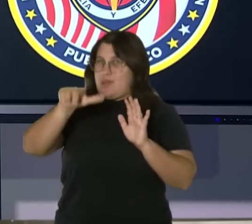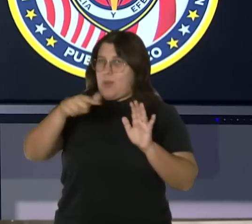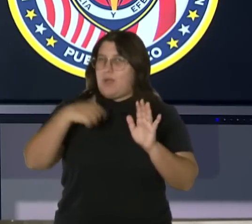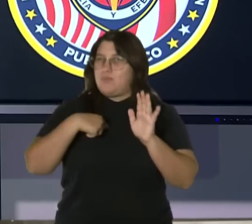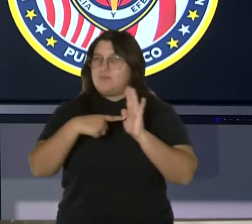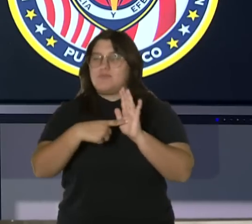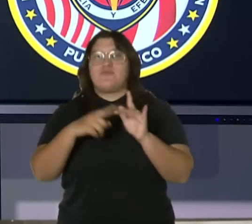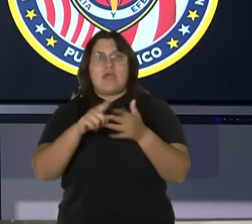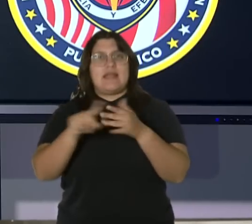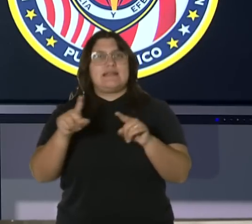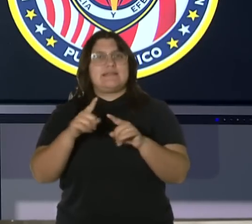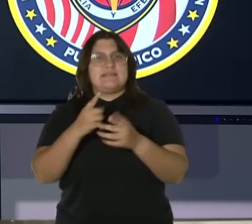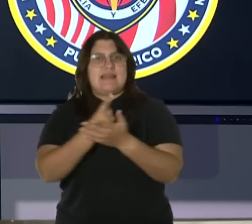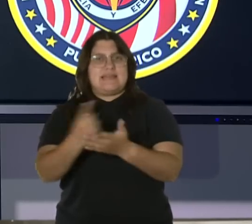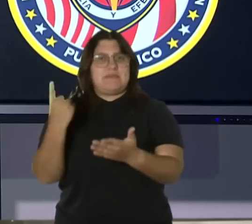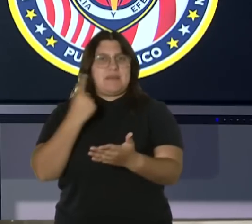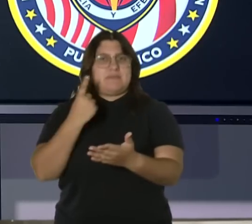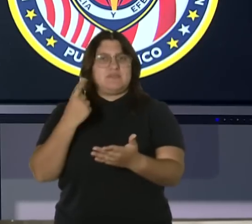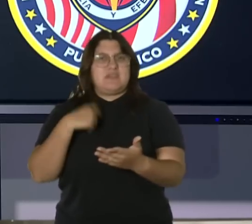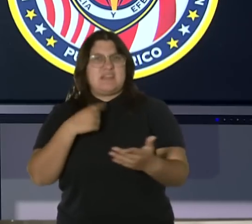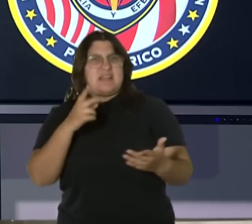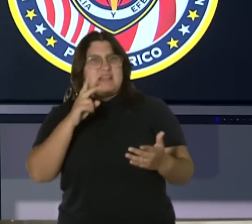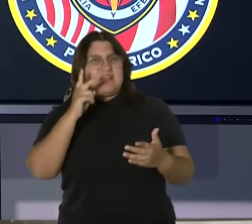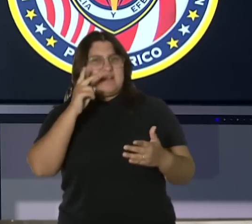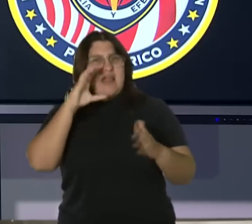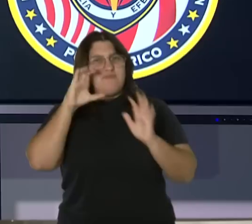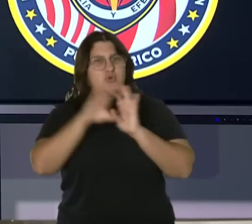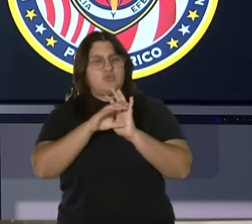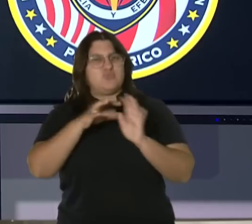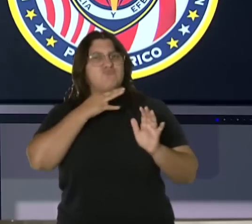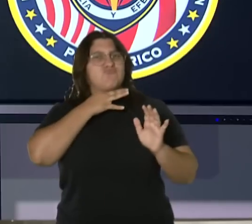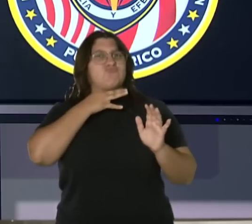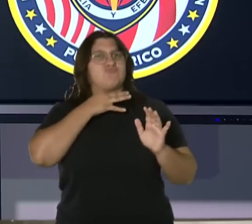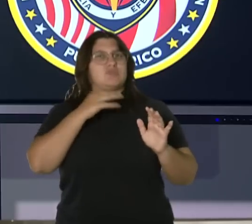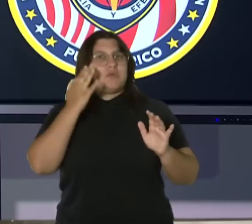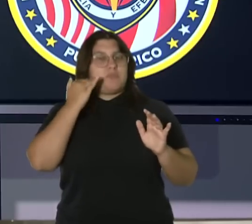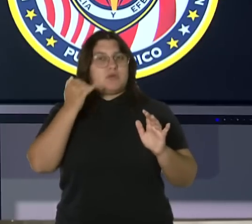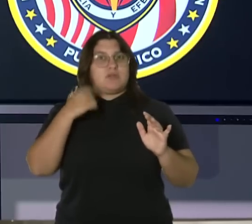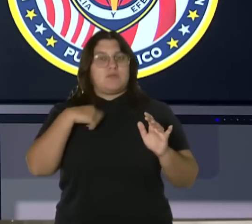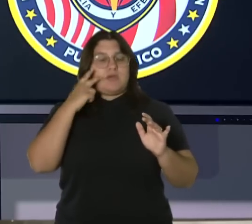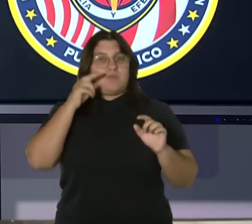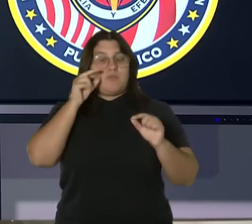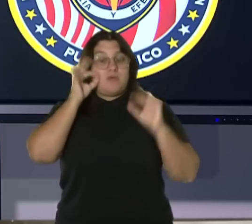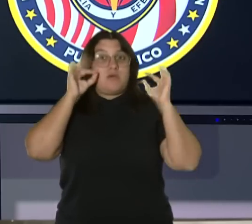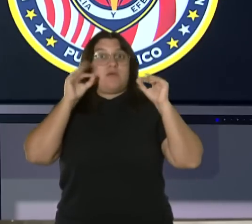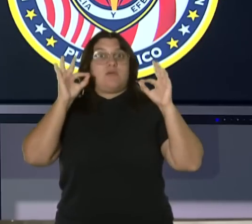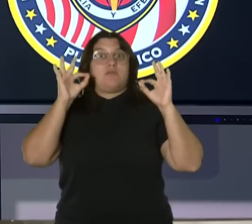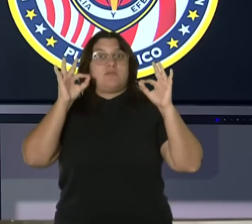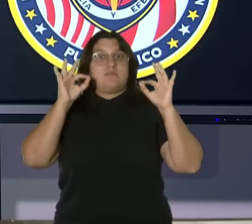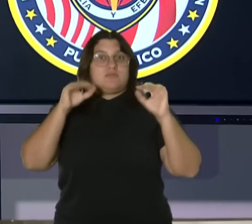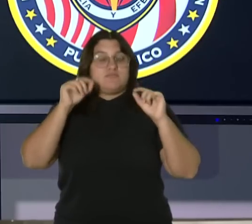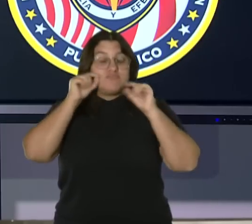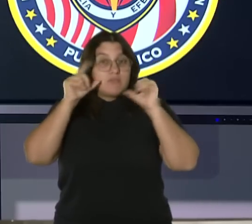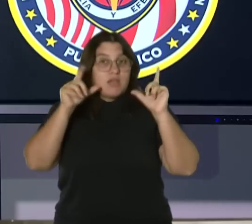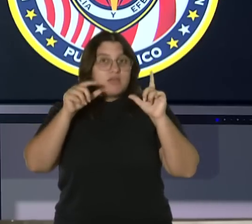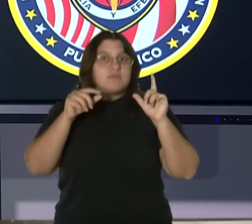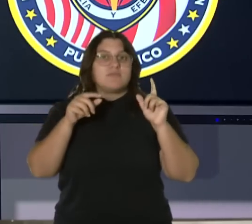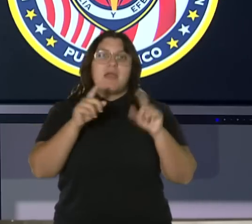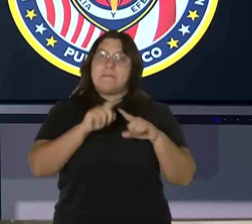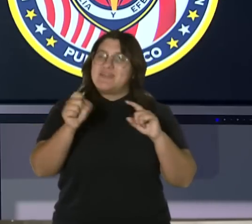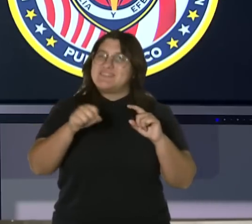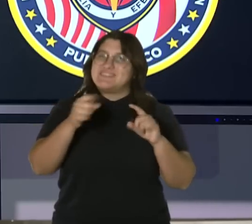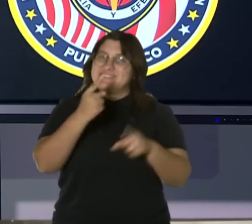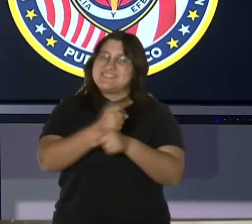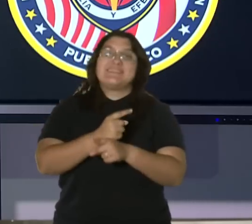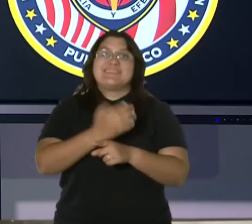fue el de la semana pasada que la foto era un poquito curiosa porque se mostraba como que impresionado Este pero es correcto